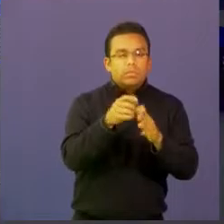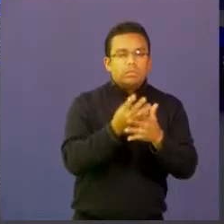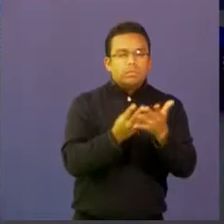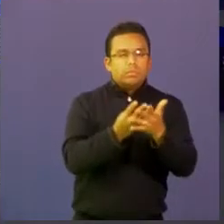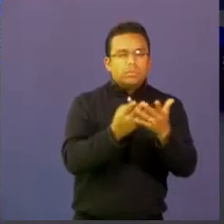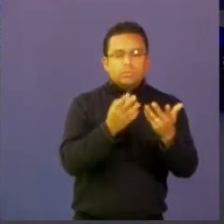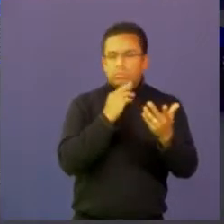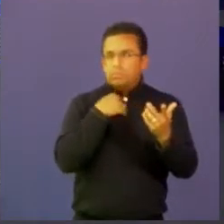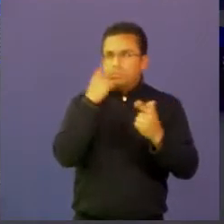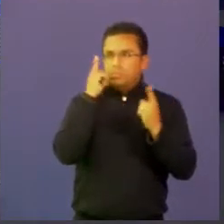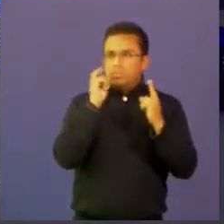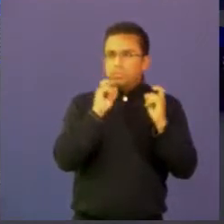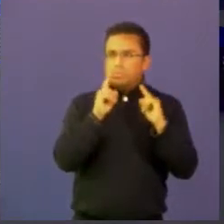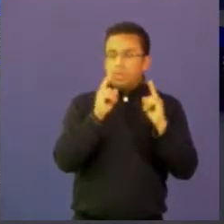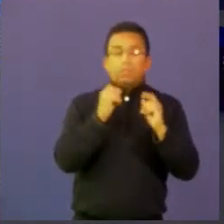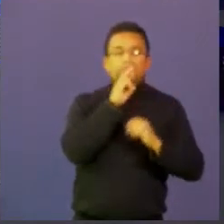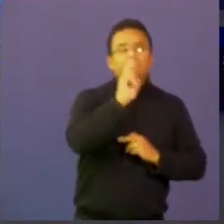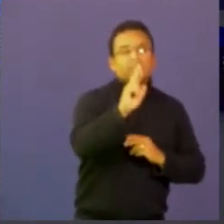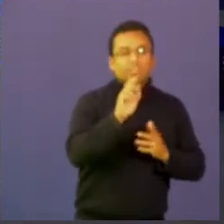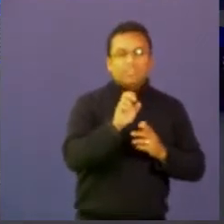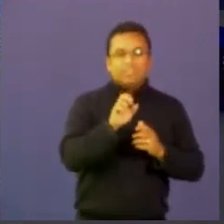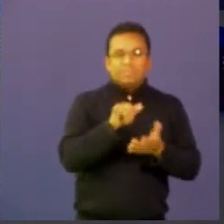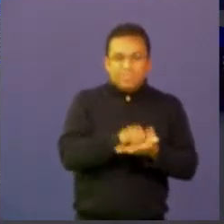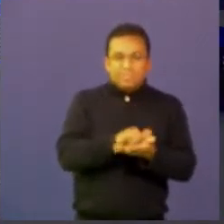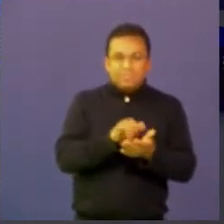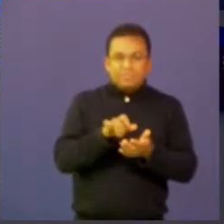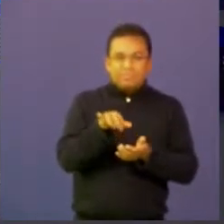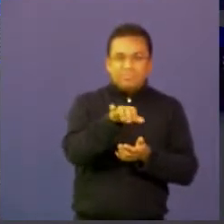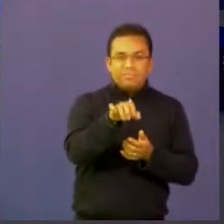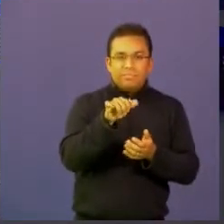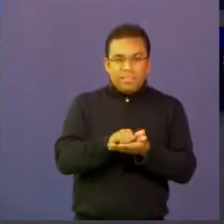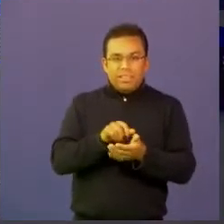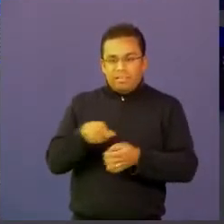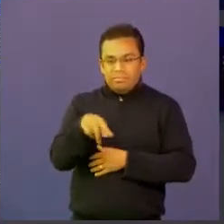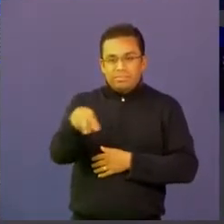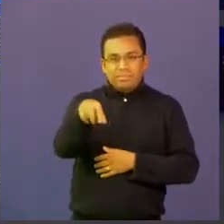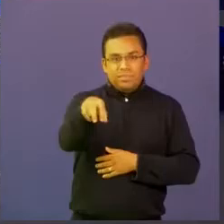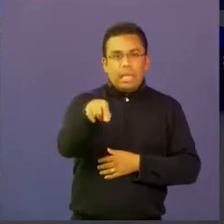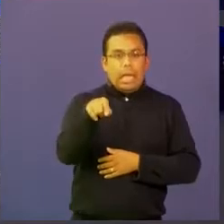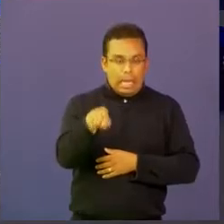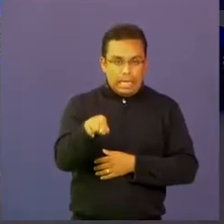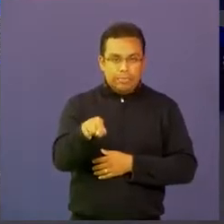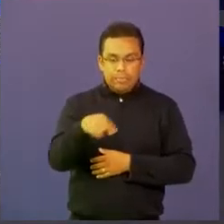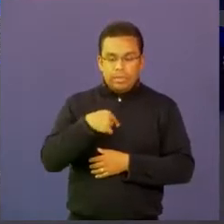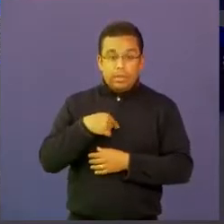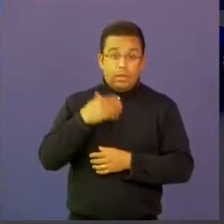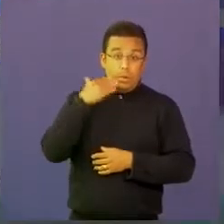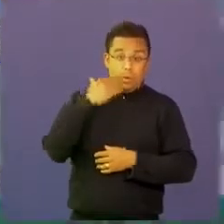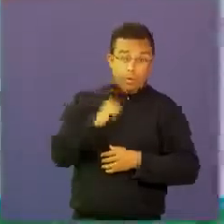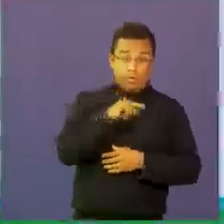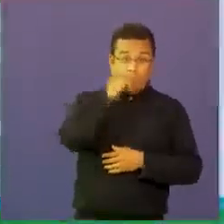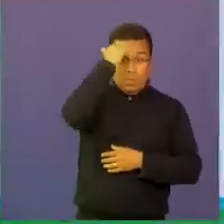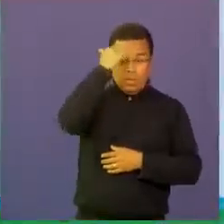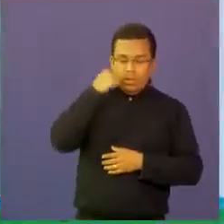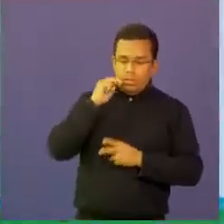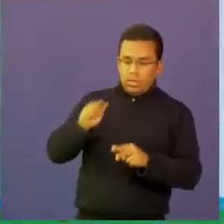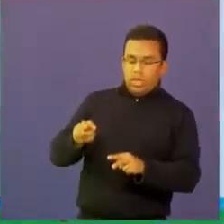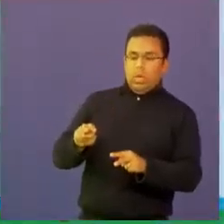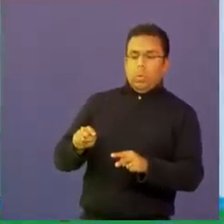fue la experiencia de Jennifer que empezó a través de una disciplina que tiene que ver con la historia que continuó ella